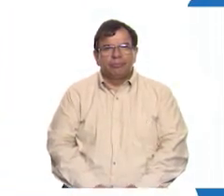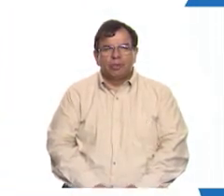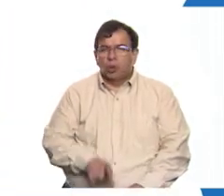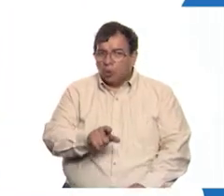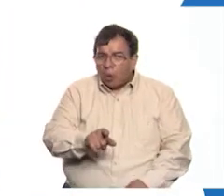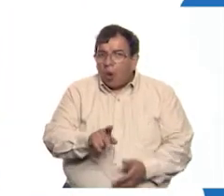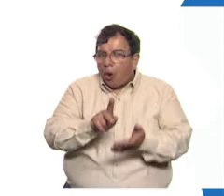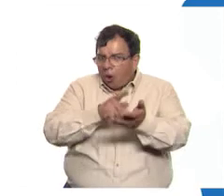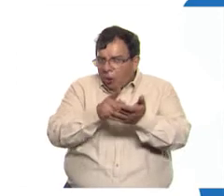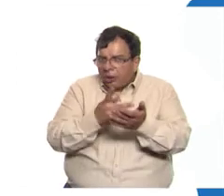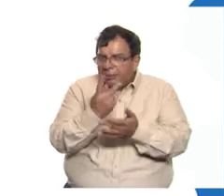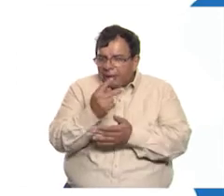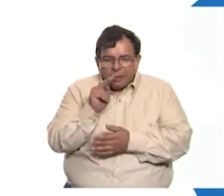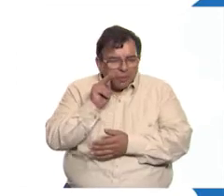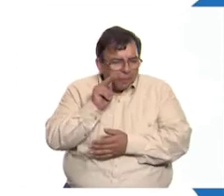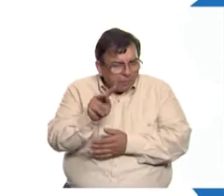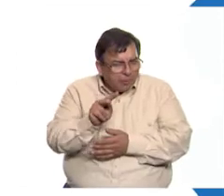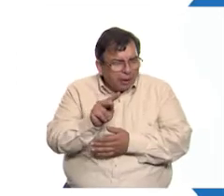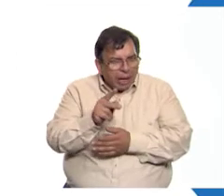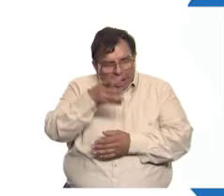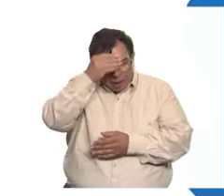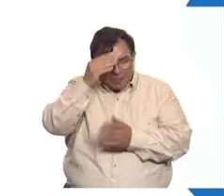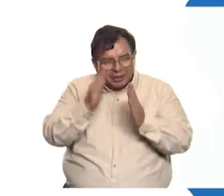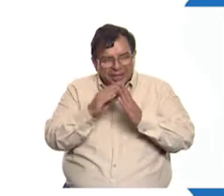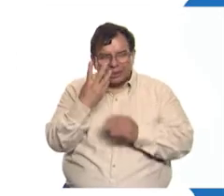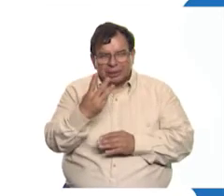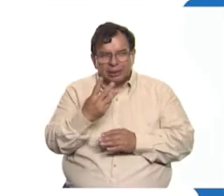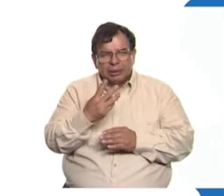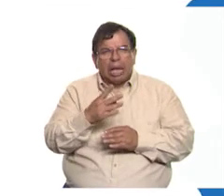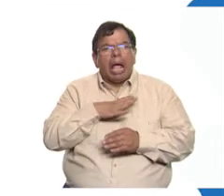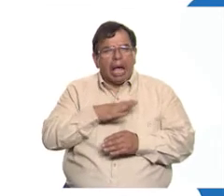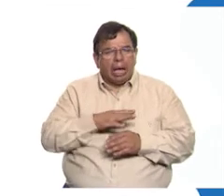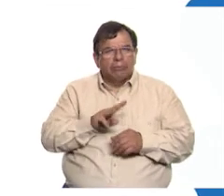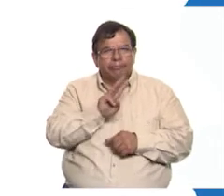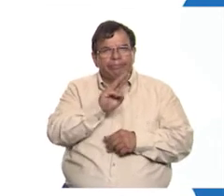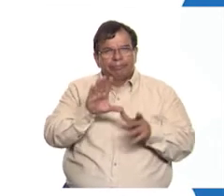Si quieres volver a ver los programas de Aprende en Casa 3, los puedes encontrar en